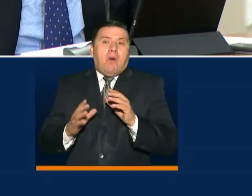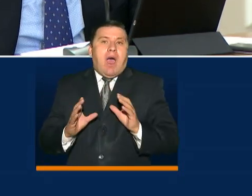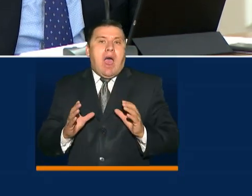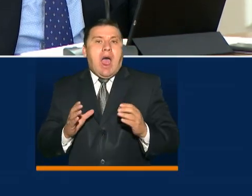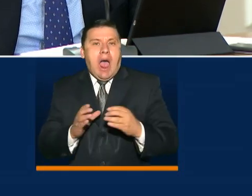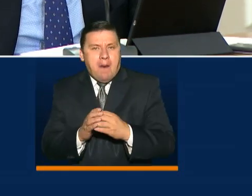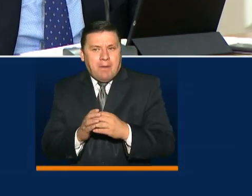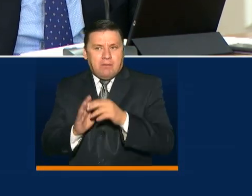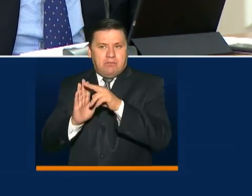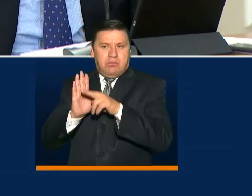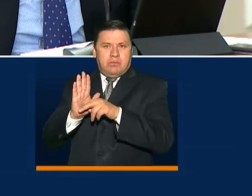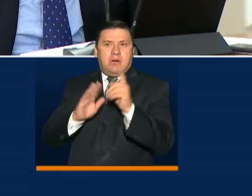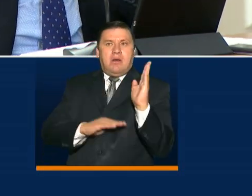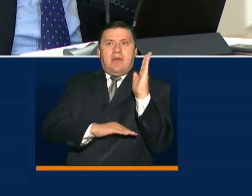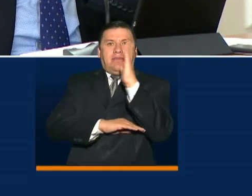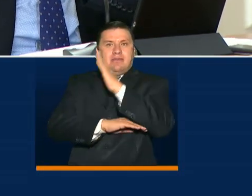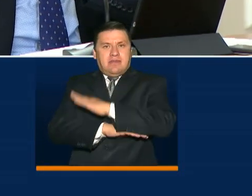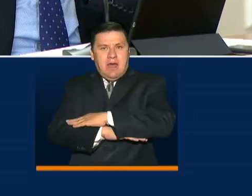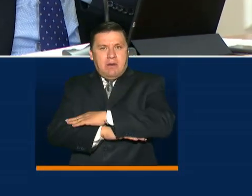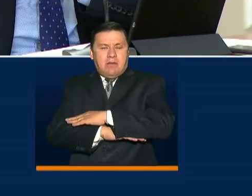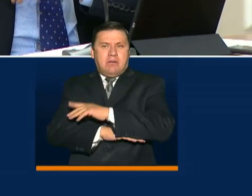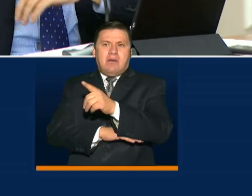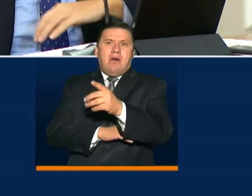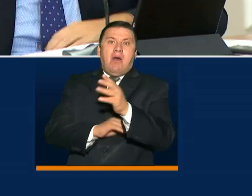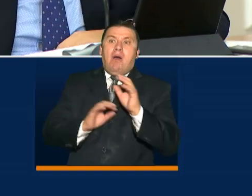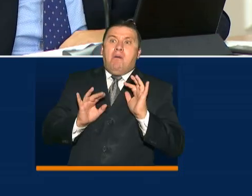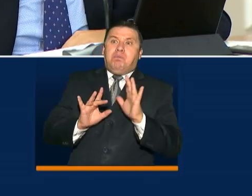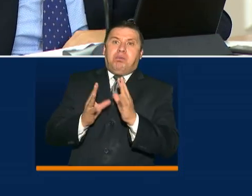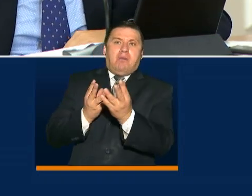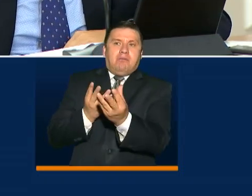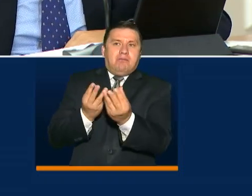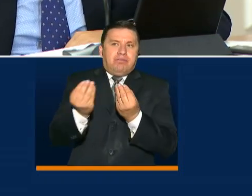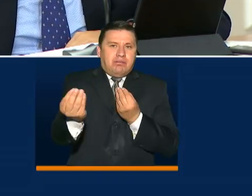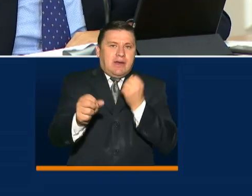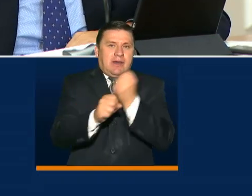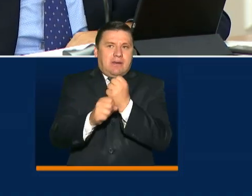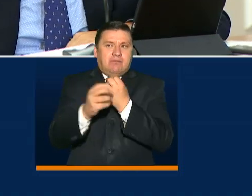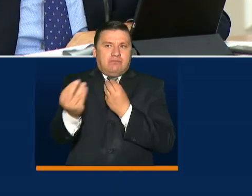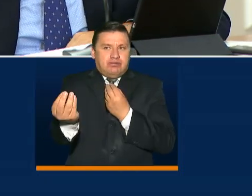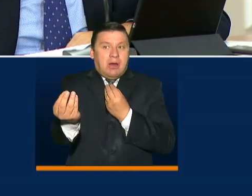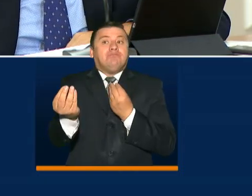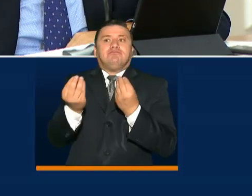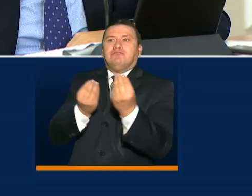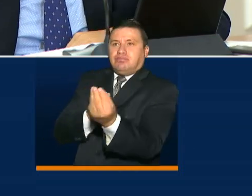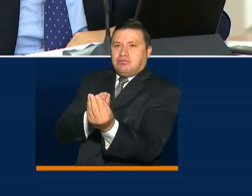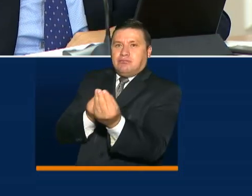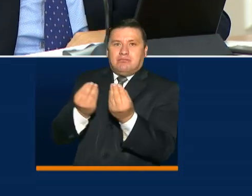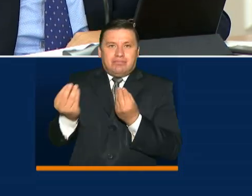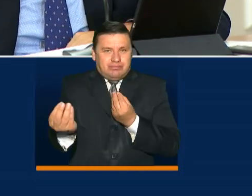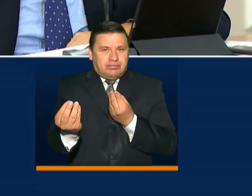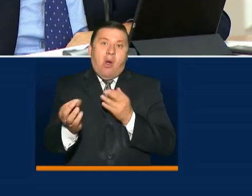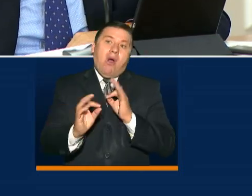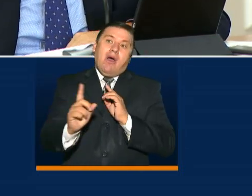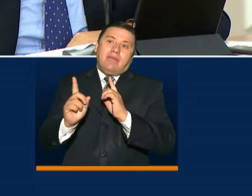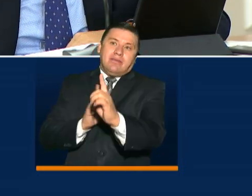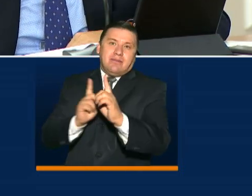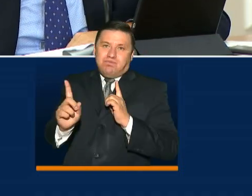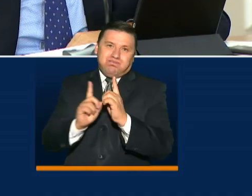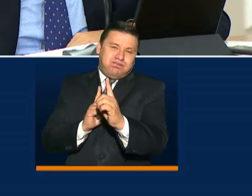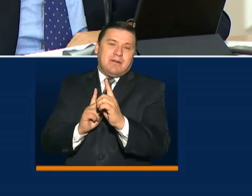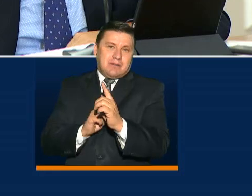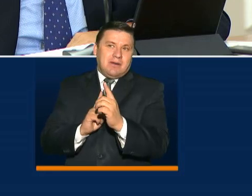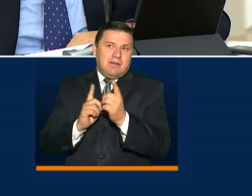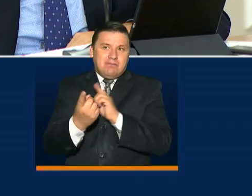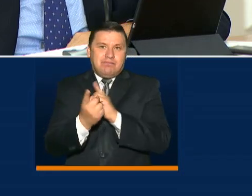adaptar ciertas jornadas para que no haya aglomeración y que eso también permita seguir atendiendo los derechos de los trabajadores,